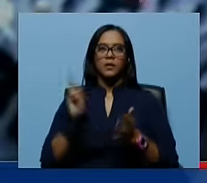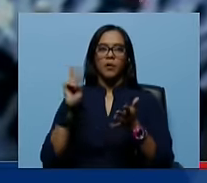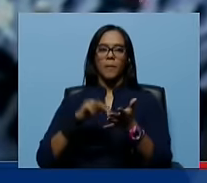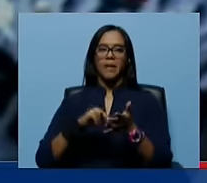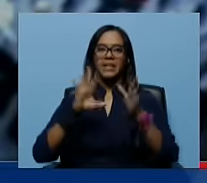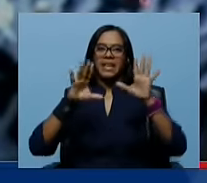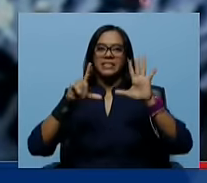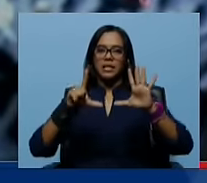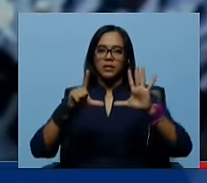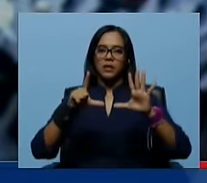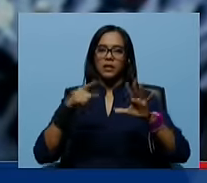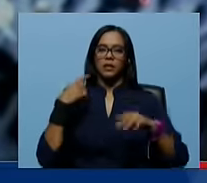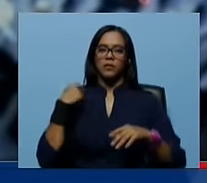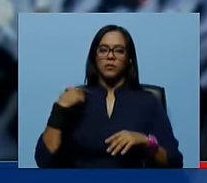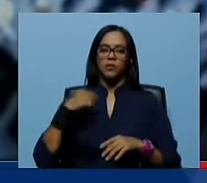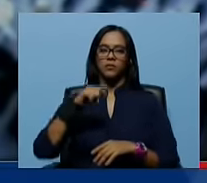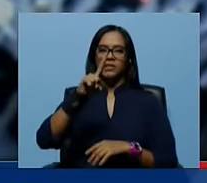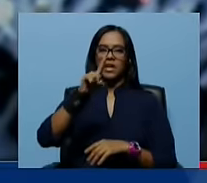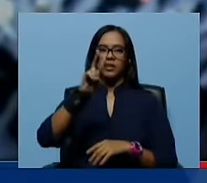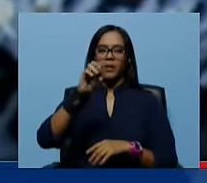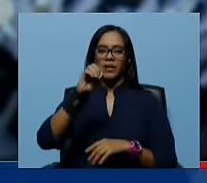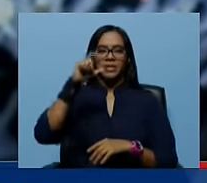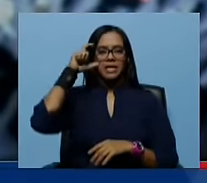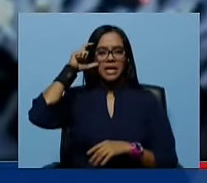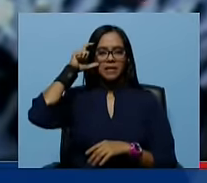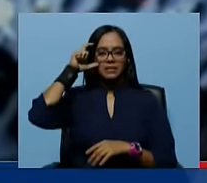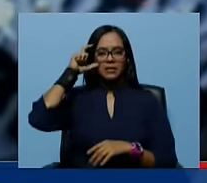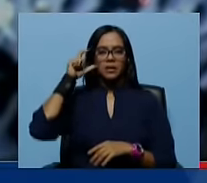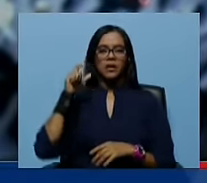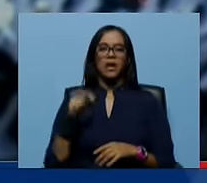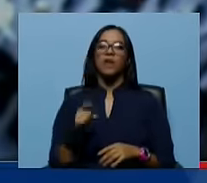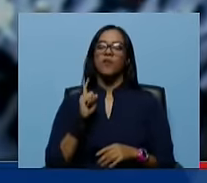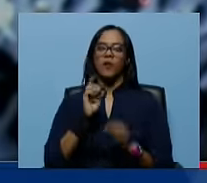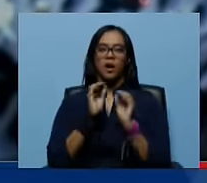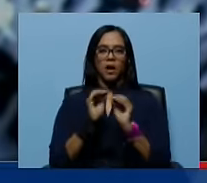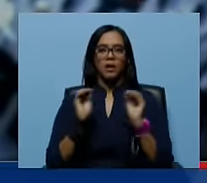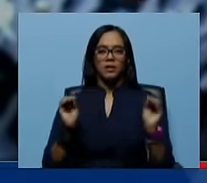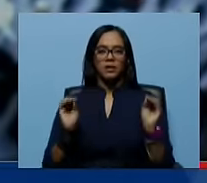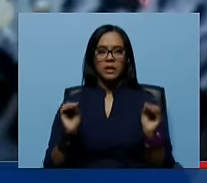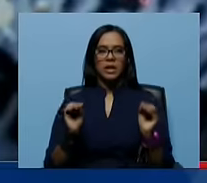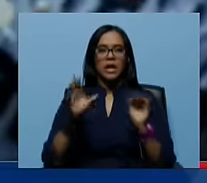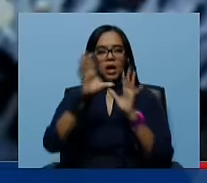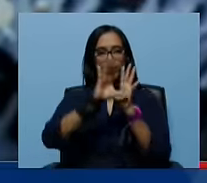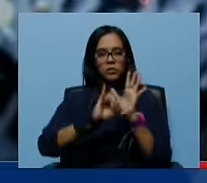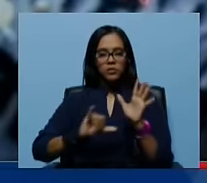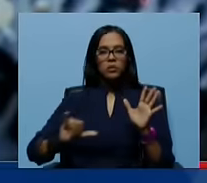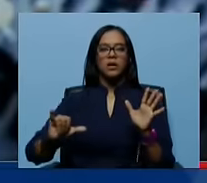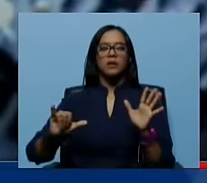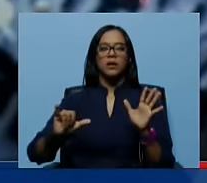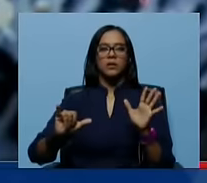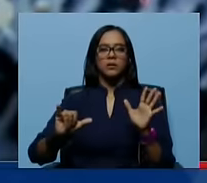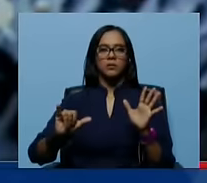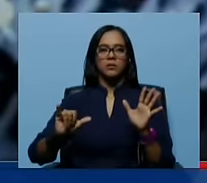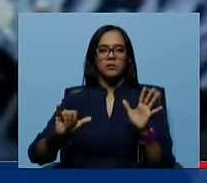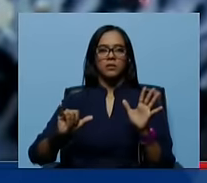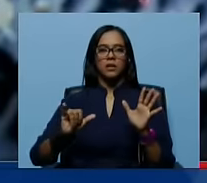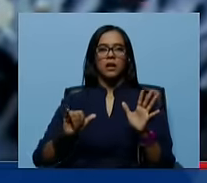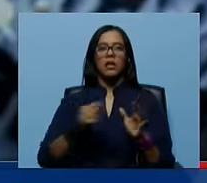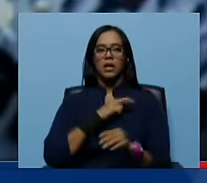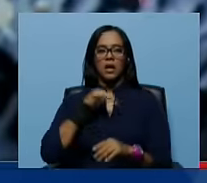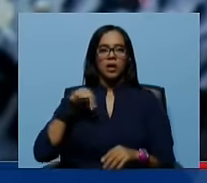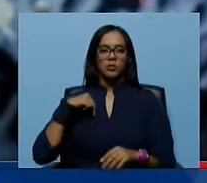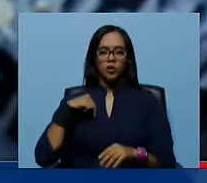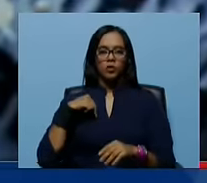2017 duró 120 días. Y fue con la convocatoria a la constituyente que